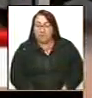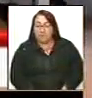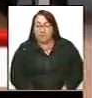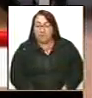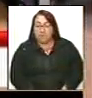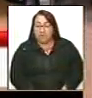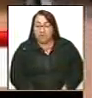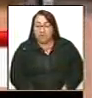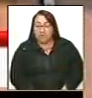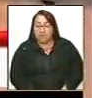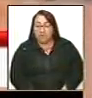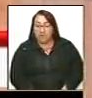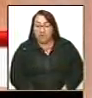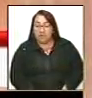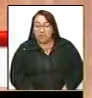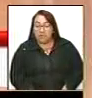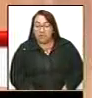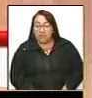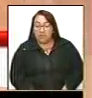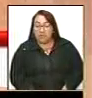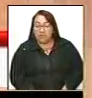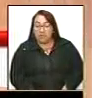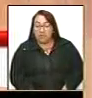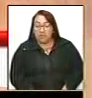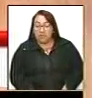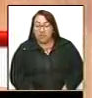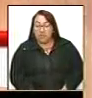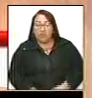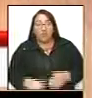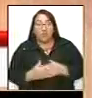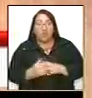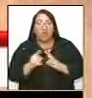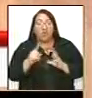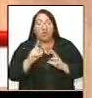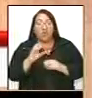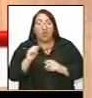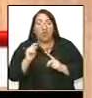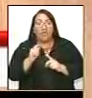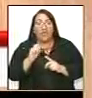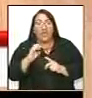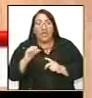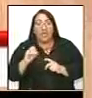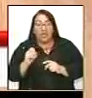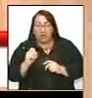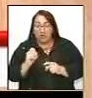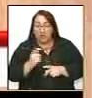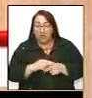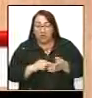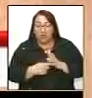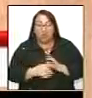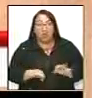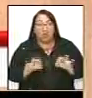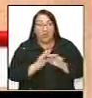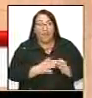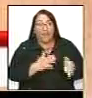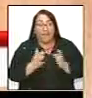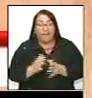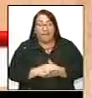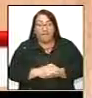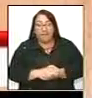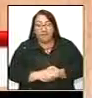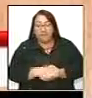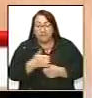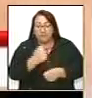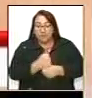inicialmente hicimos un trabajo multisectorial en relación a lo que es el código técnico de coche sostenible cuyos puntos claves eran la parte de la